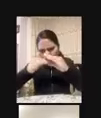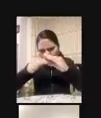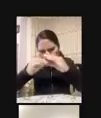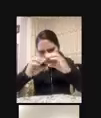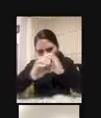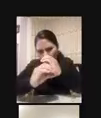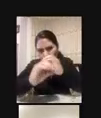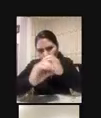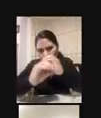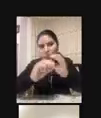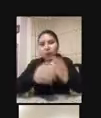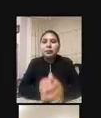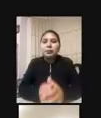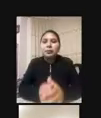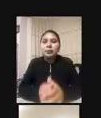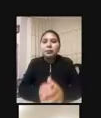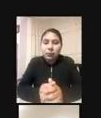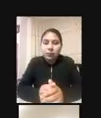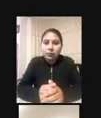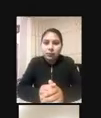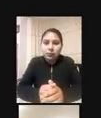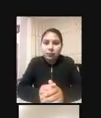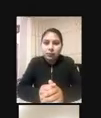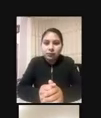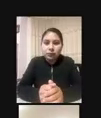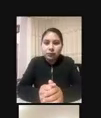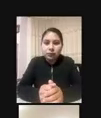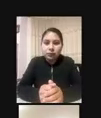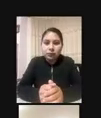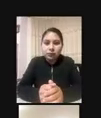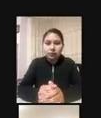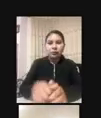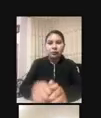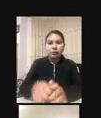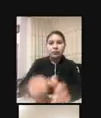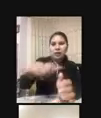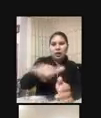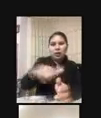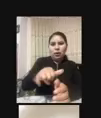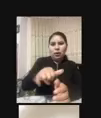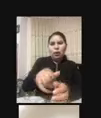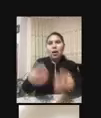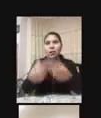y es necesario quitarla, evidentemente, igual en el momento de la higiene bucodental.